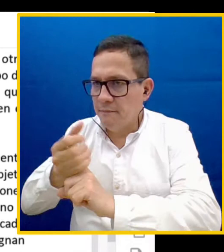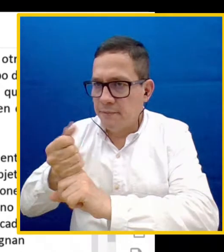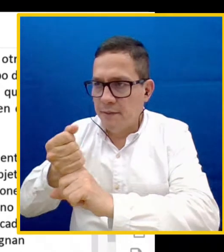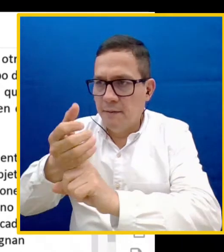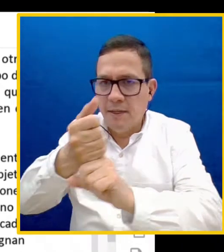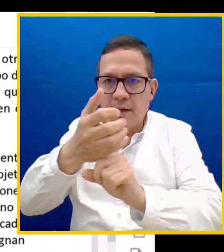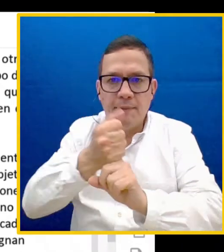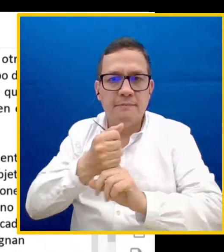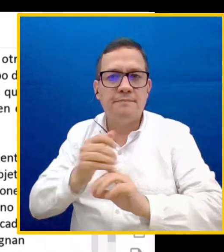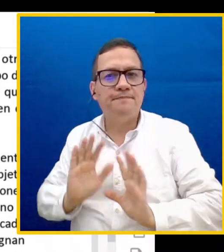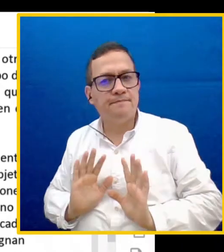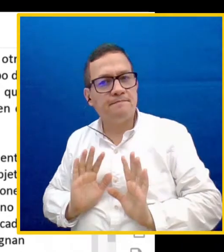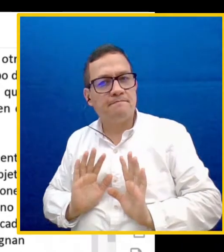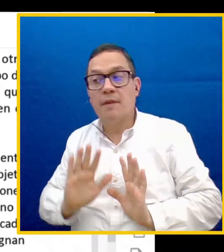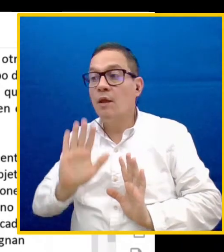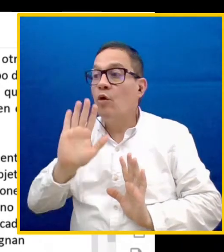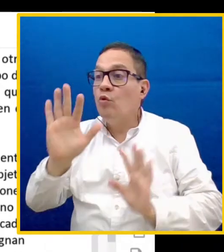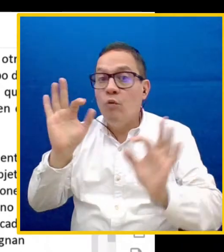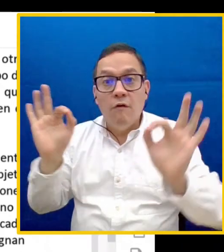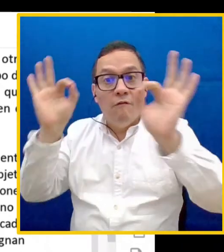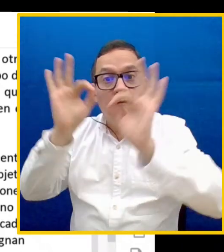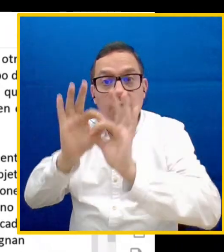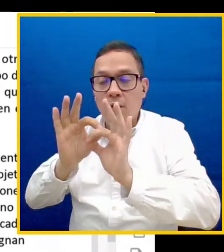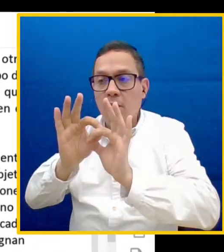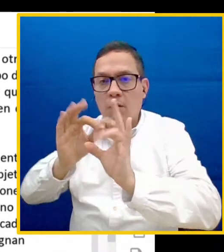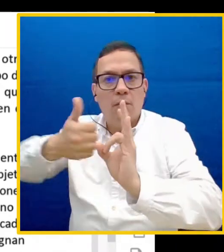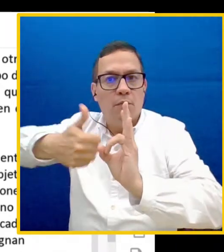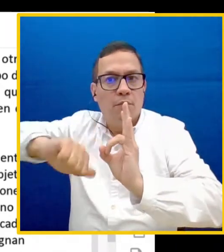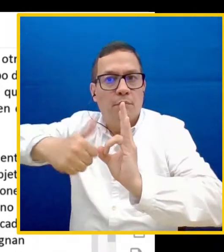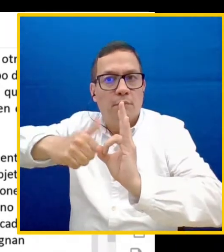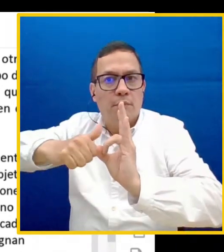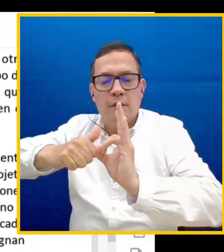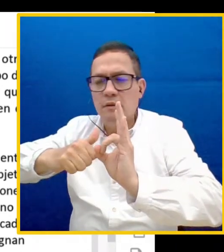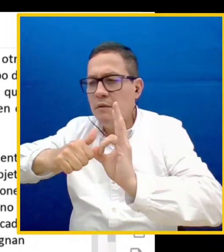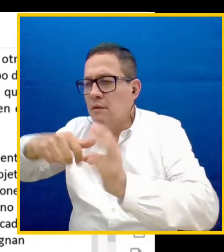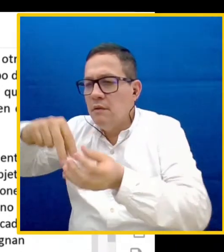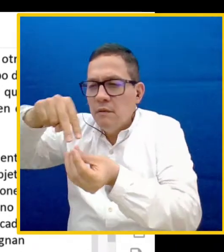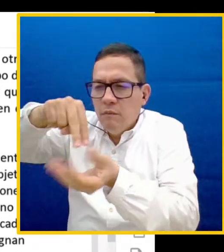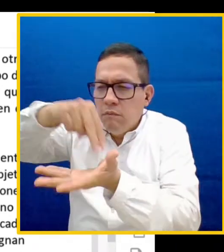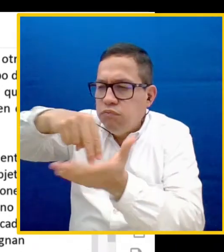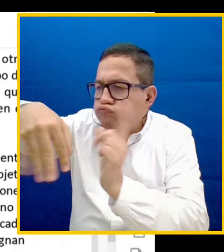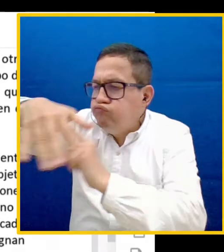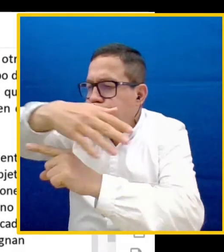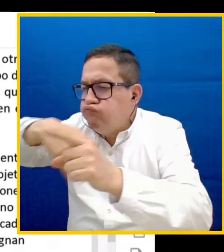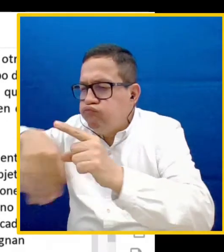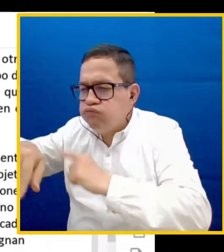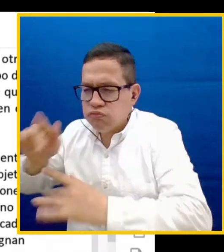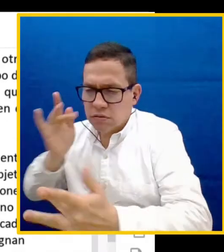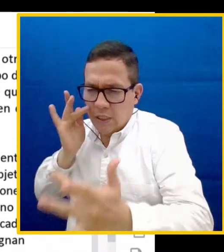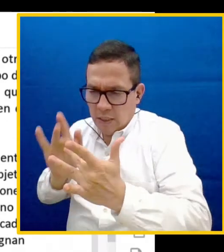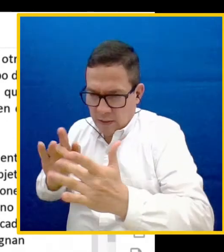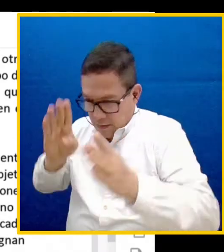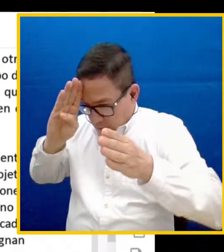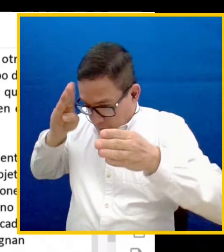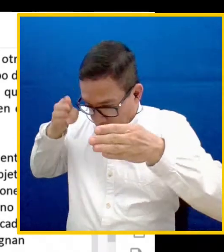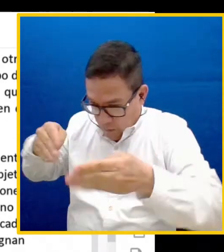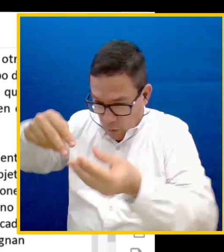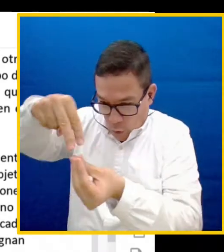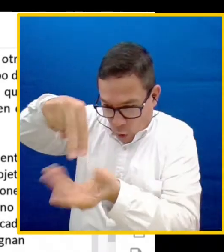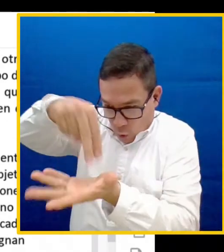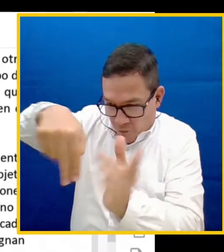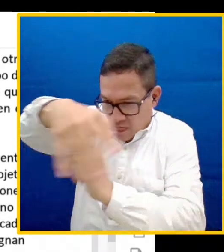El enfoque cualitativo trabaja fuertemente ligado al contexto en donde se ubica el objeto de